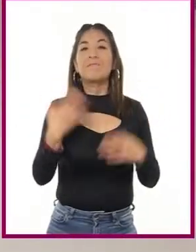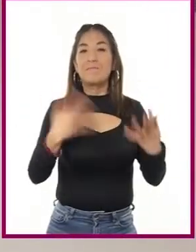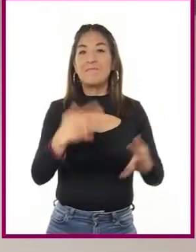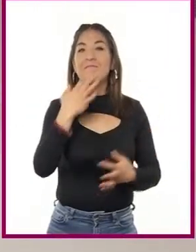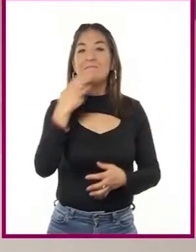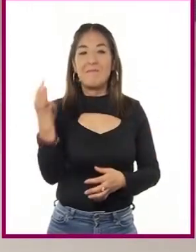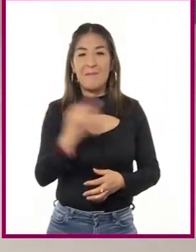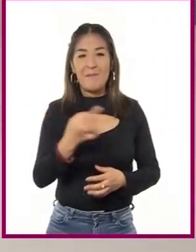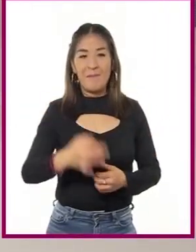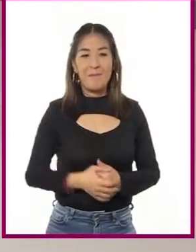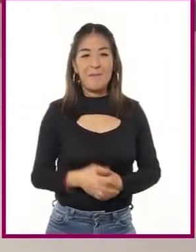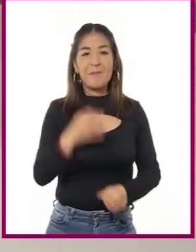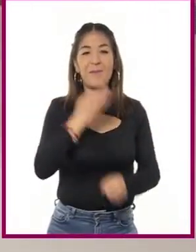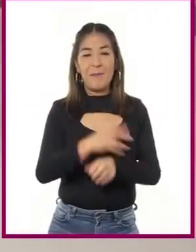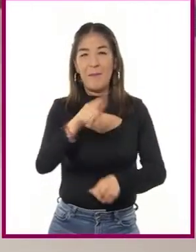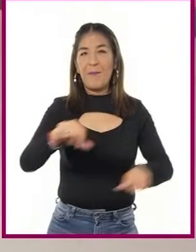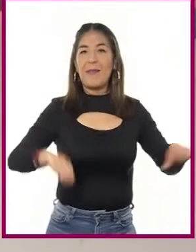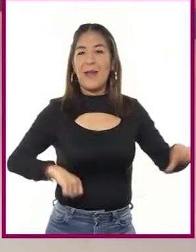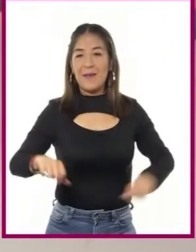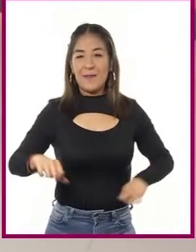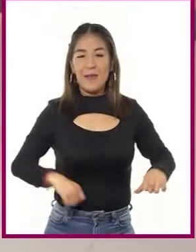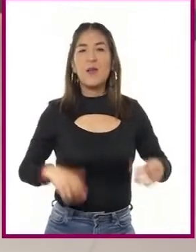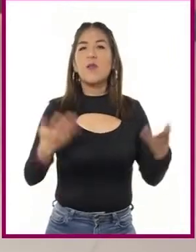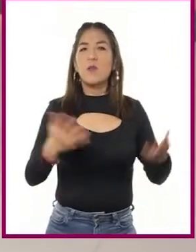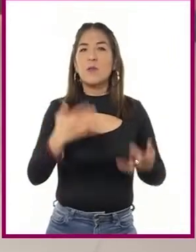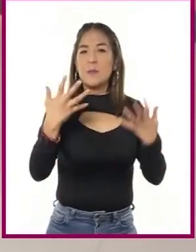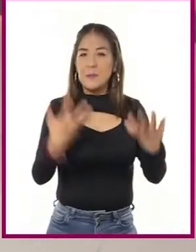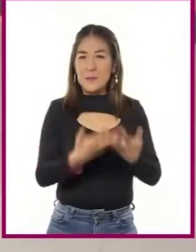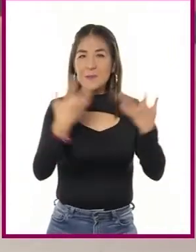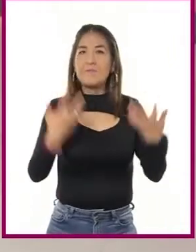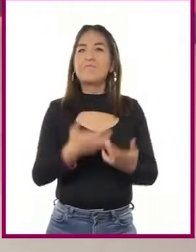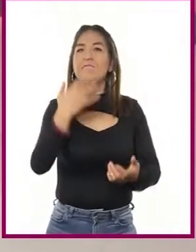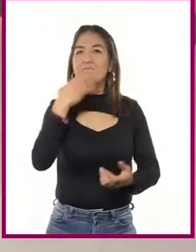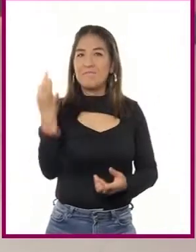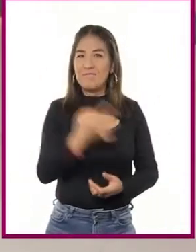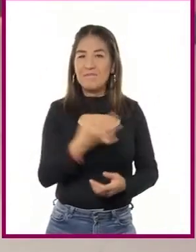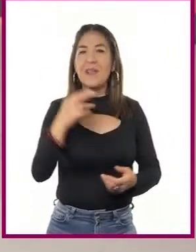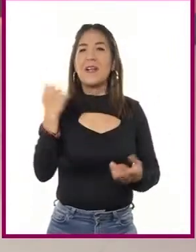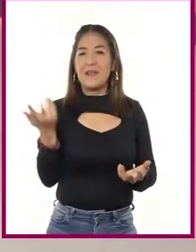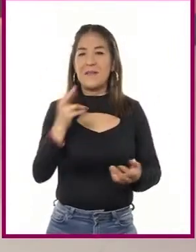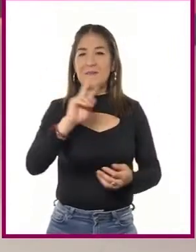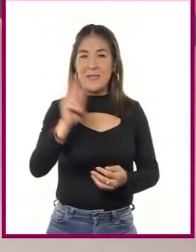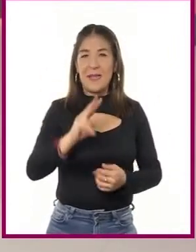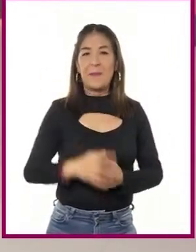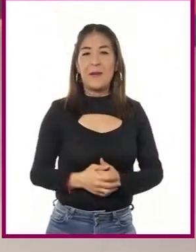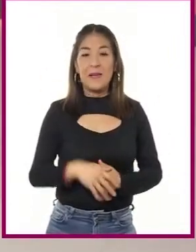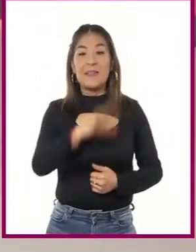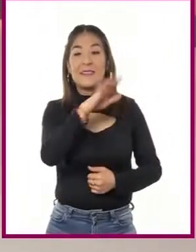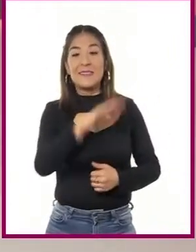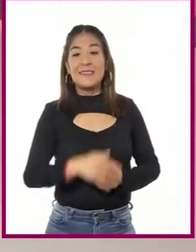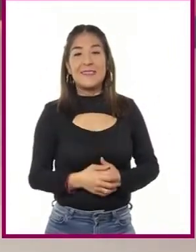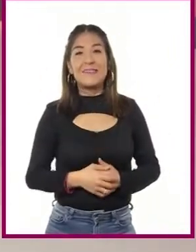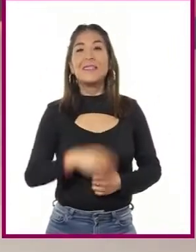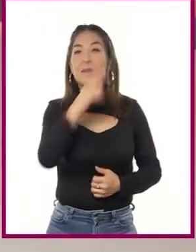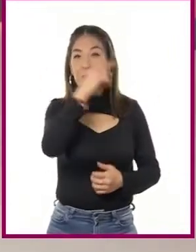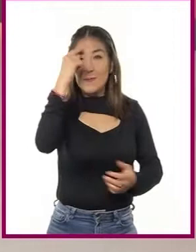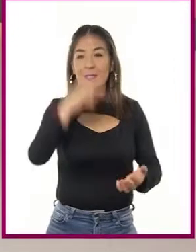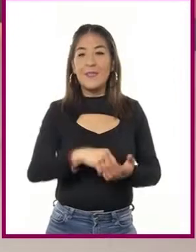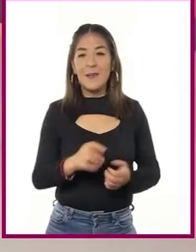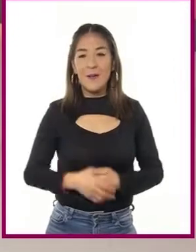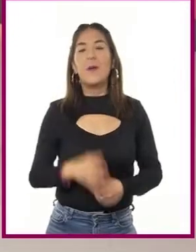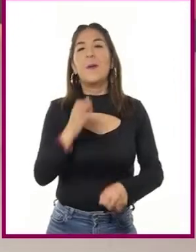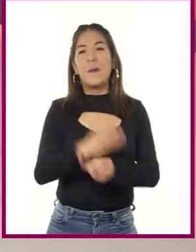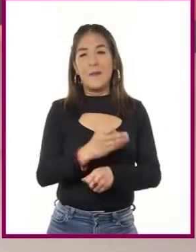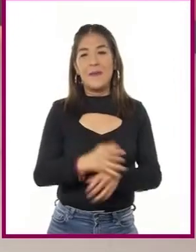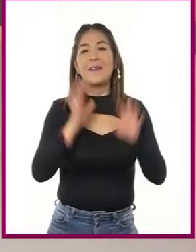¡Excelente desafío de actividad física! ¿Y qué ensalada tan rica y nutritiva, maestra? Deliciosa. ¡Ay, no! ¿Qué cree? Es tiempo